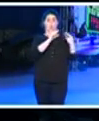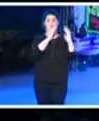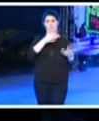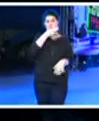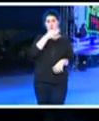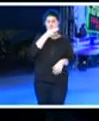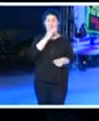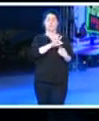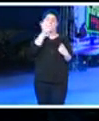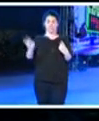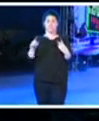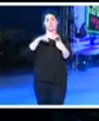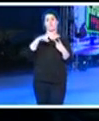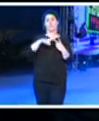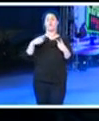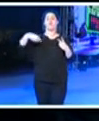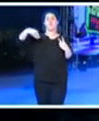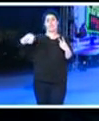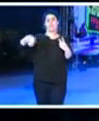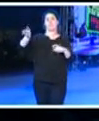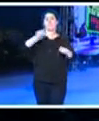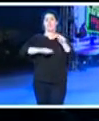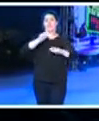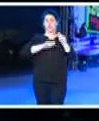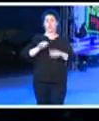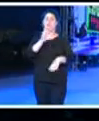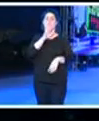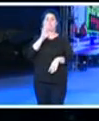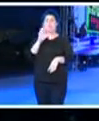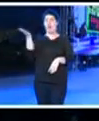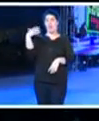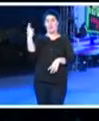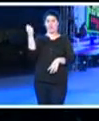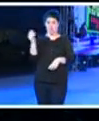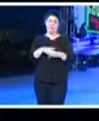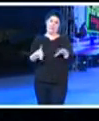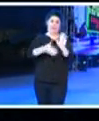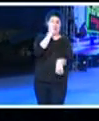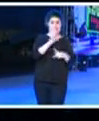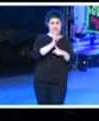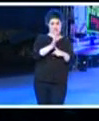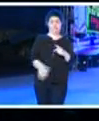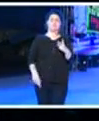Adai Mallorquín, presidente de la asociación Mamá, dame perras para el cine.